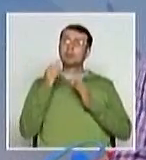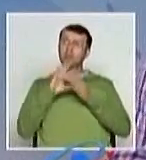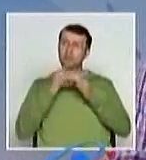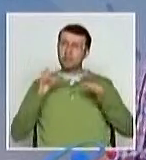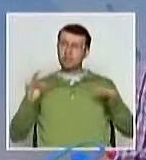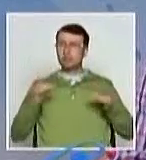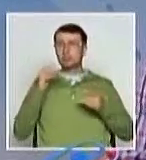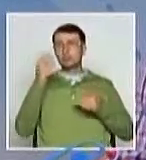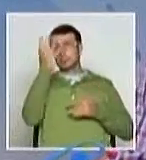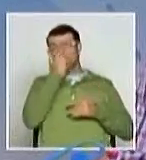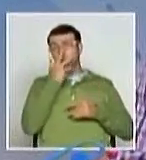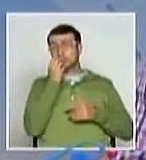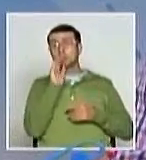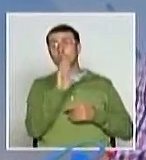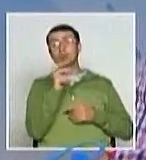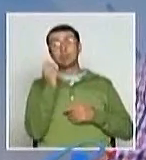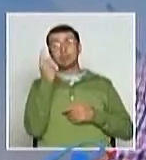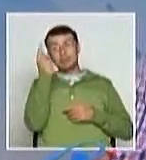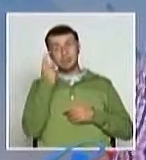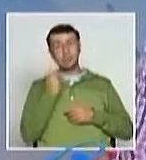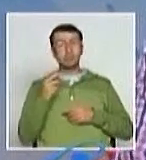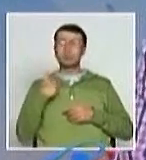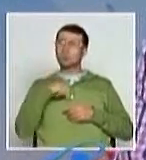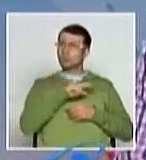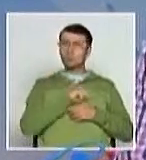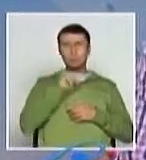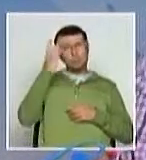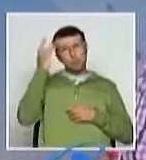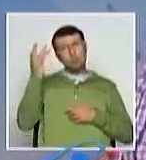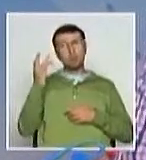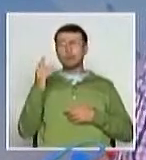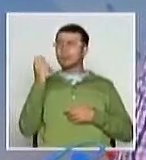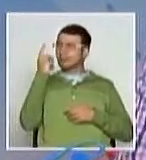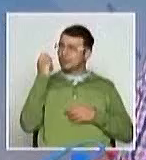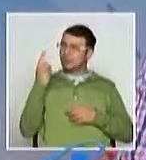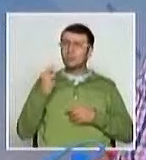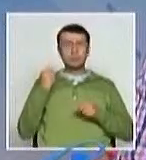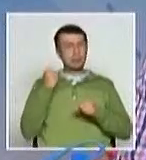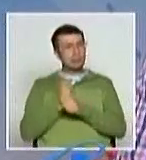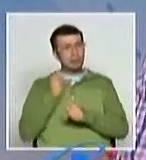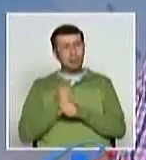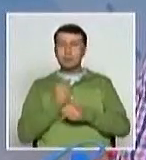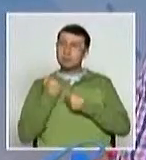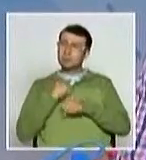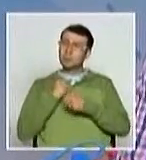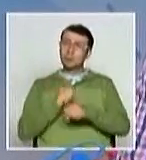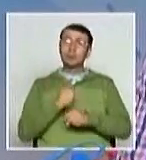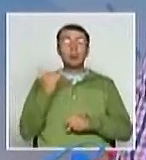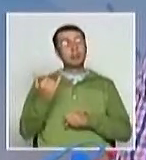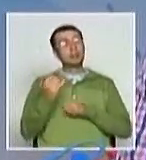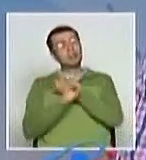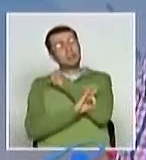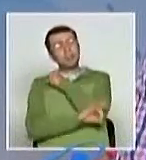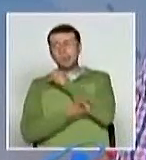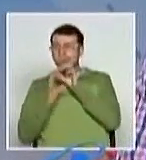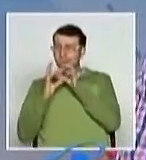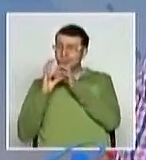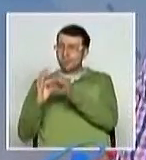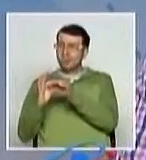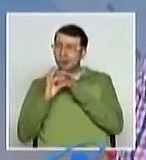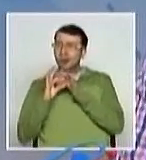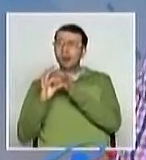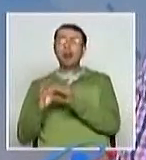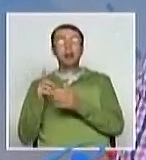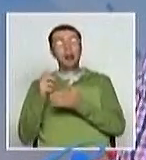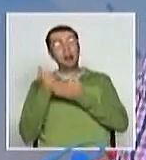entiendan Por qué nosotros entendemos e integramos y trabajamos de la mano con los psicoterapeutas para poder ayudar el